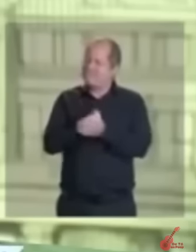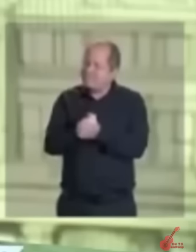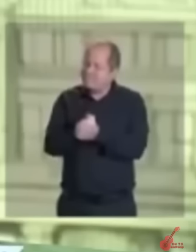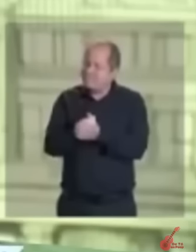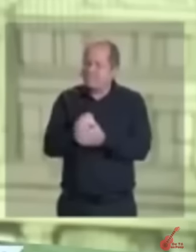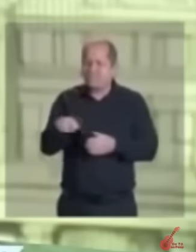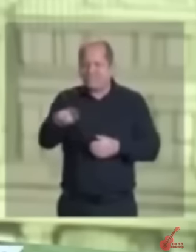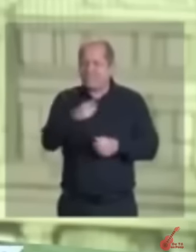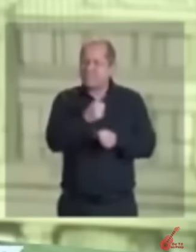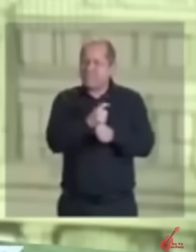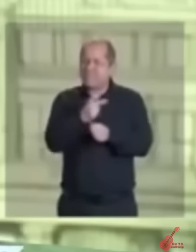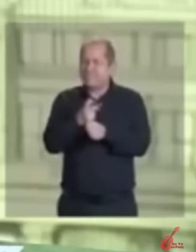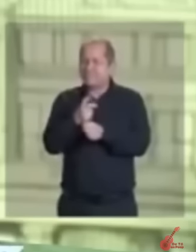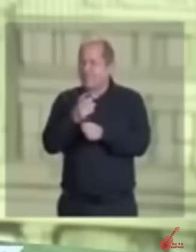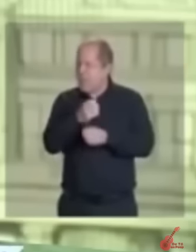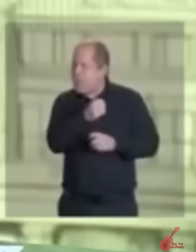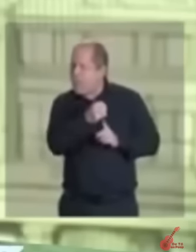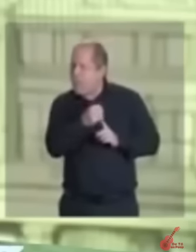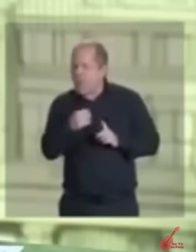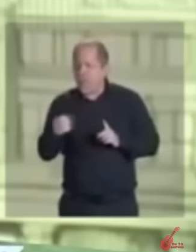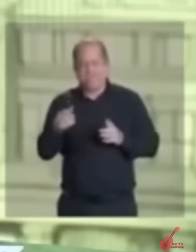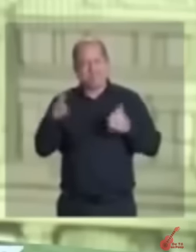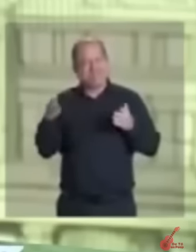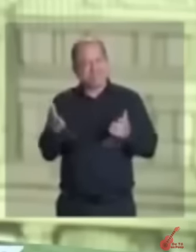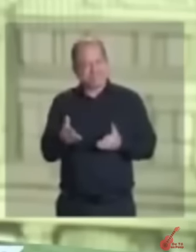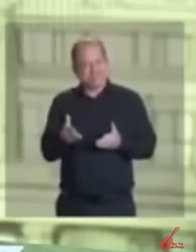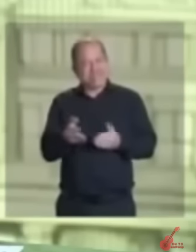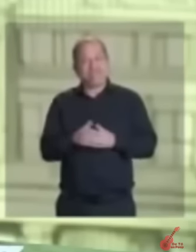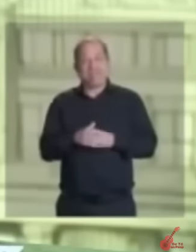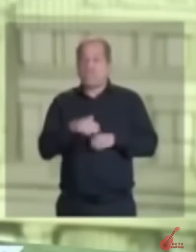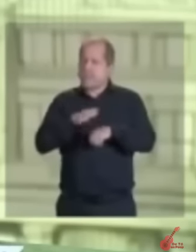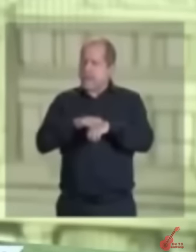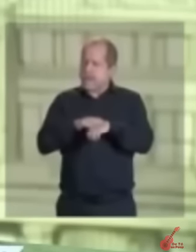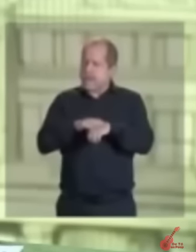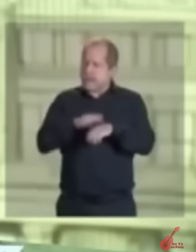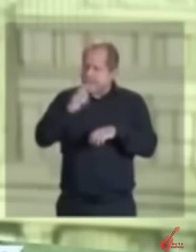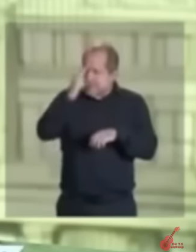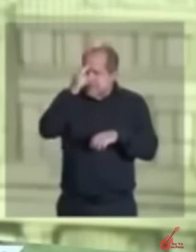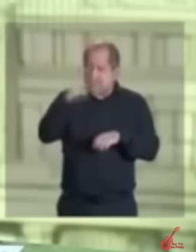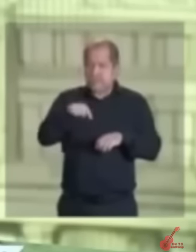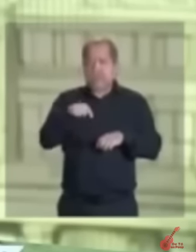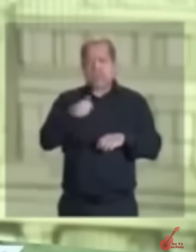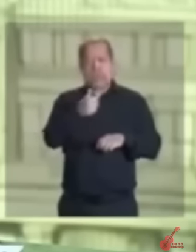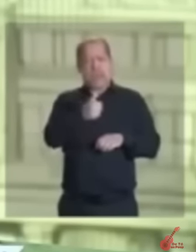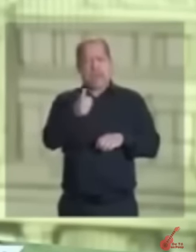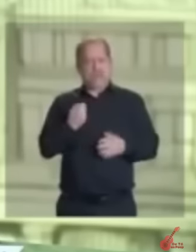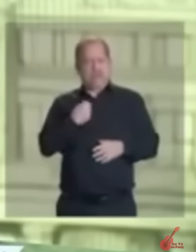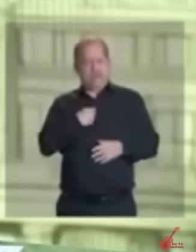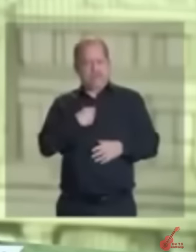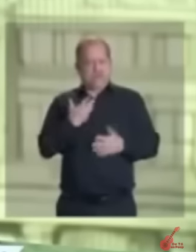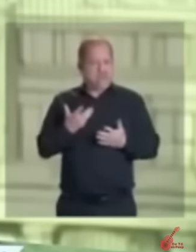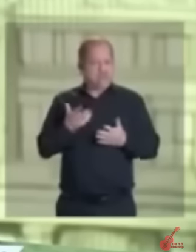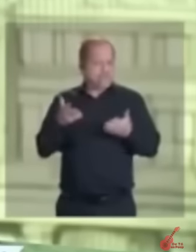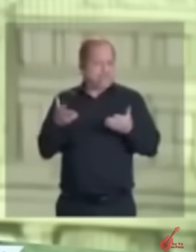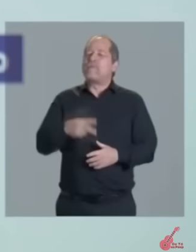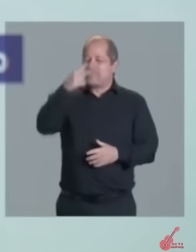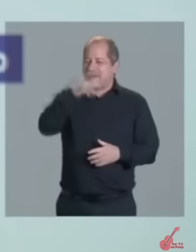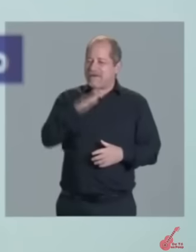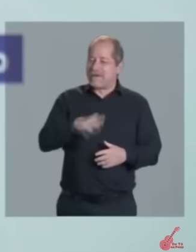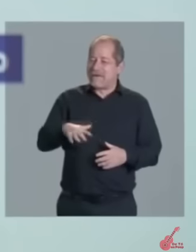por favor, recordarles todos, que cada uno de ustedes tendrá 30 segundos para venirse en mis tetas esta